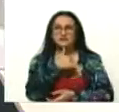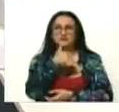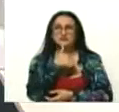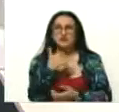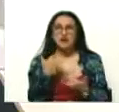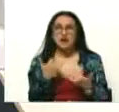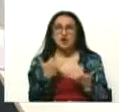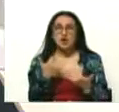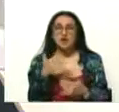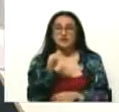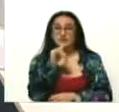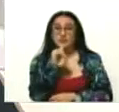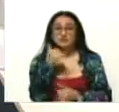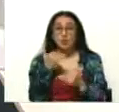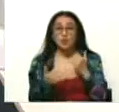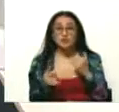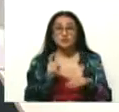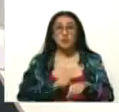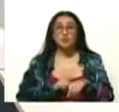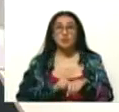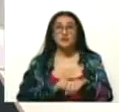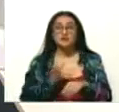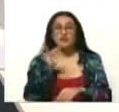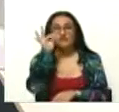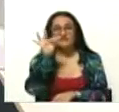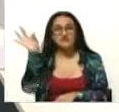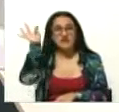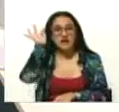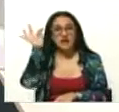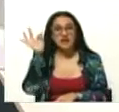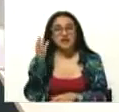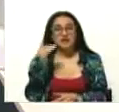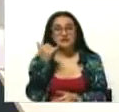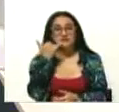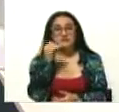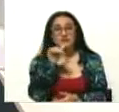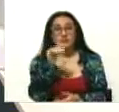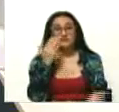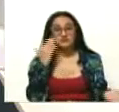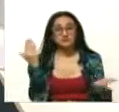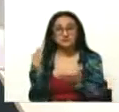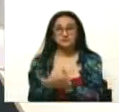se produce información de último minuto en la Fiscalía General de la República. Vamos a verlo.